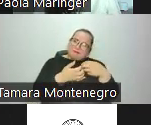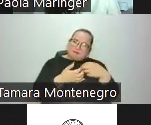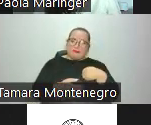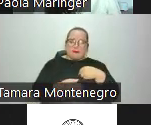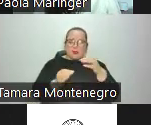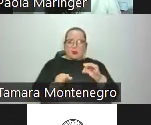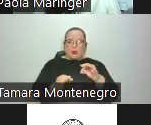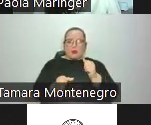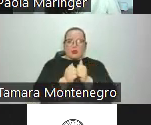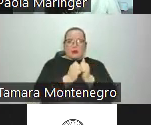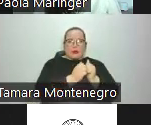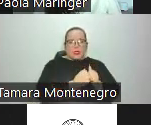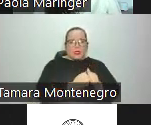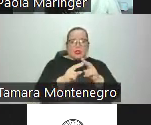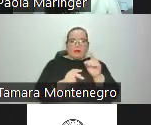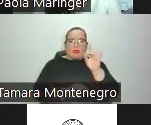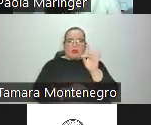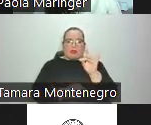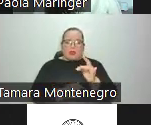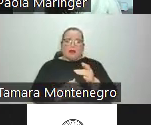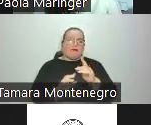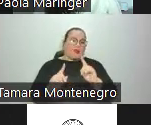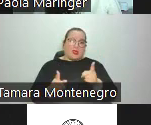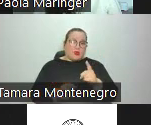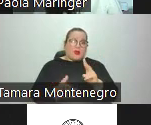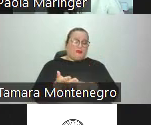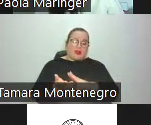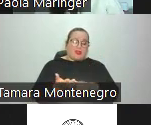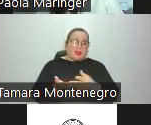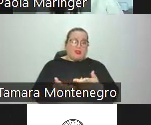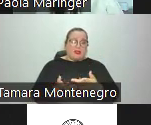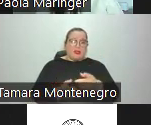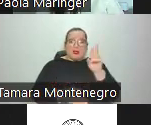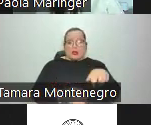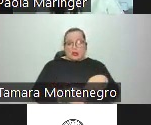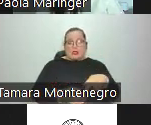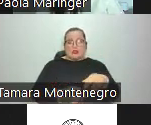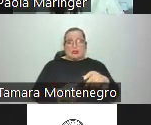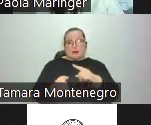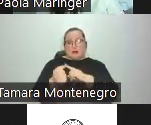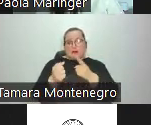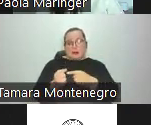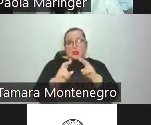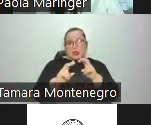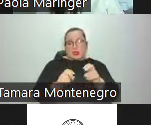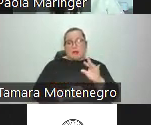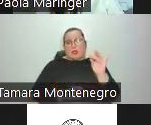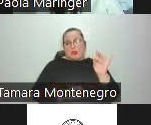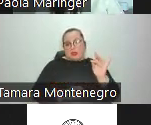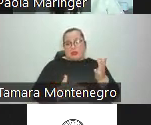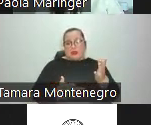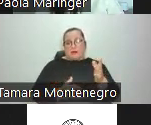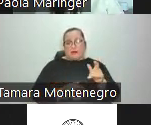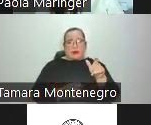hablando un compañero de que por la edad también, y tiene súper una razón muy poderosa, el asunto hoy día es que